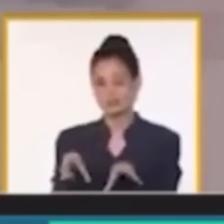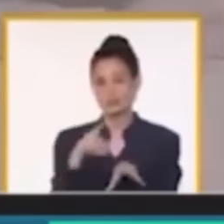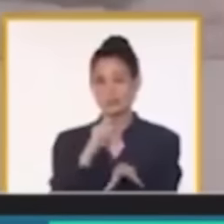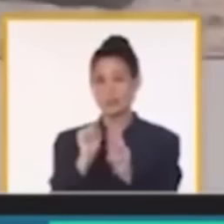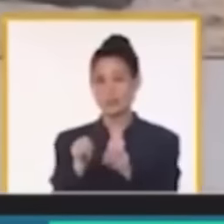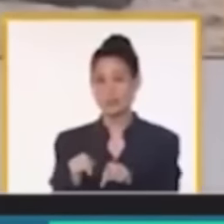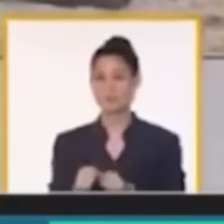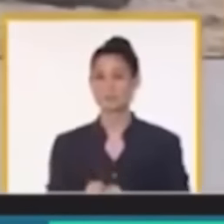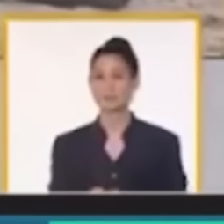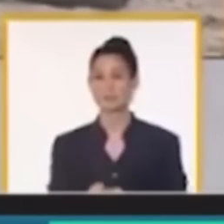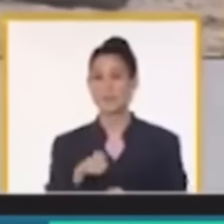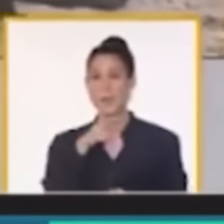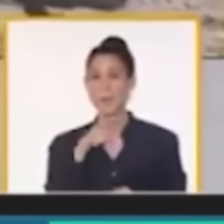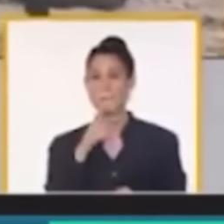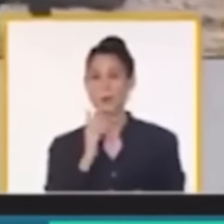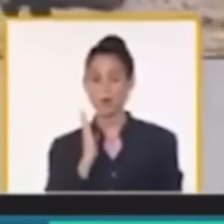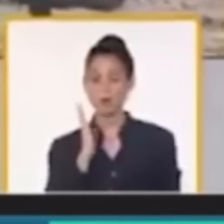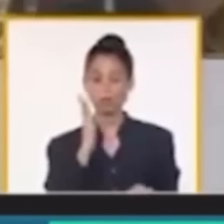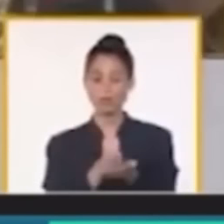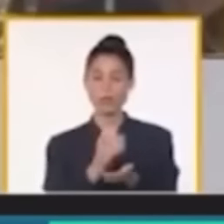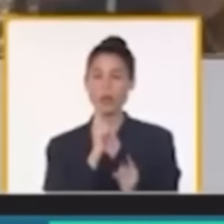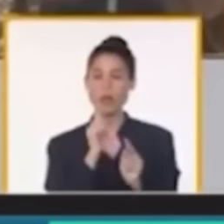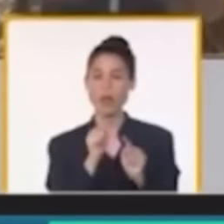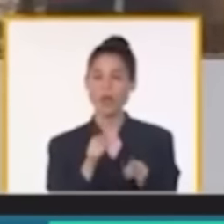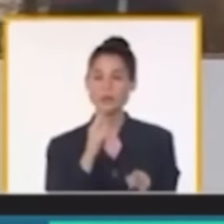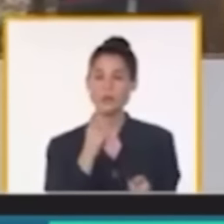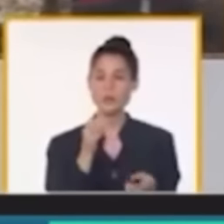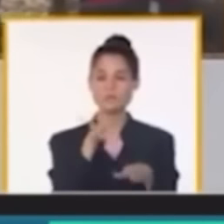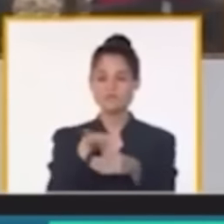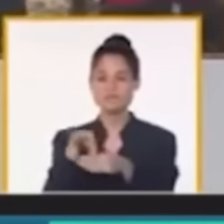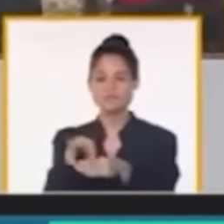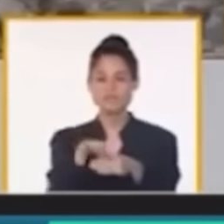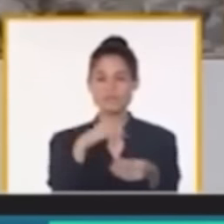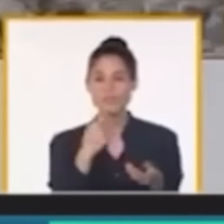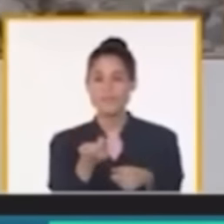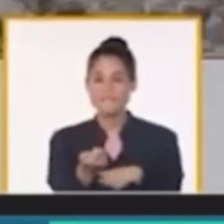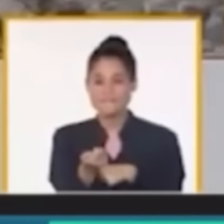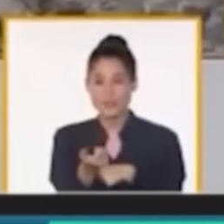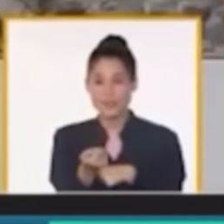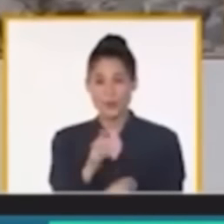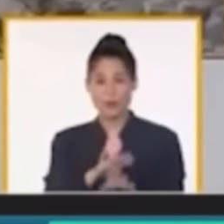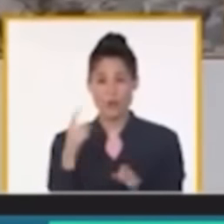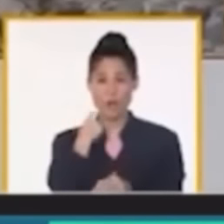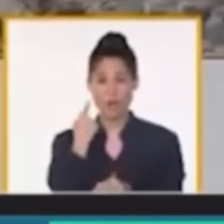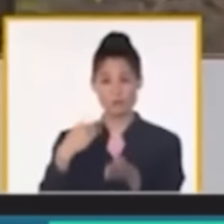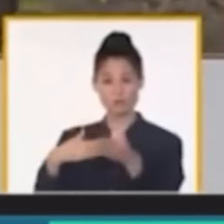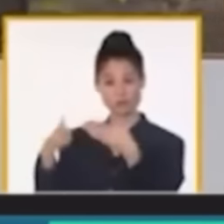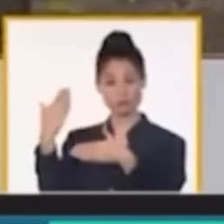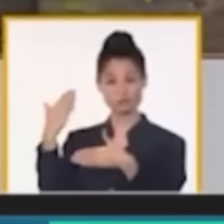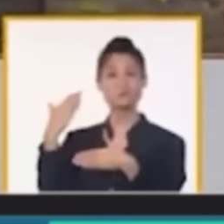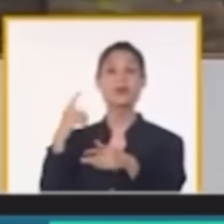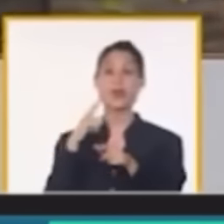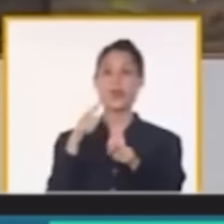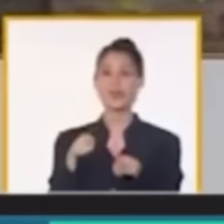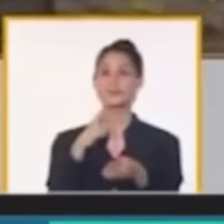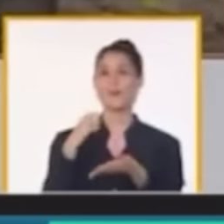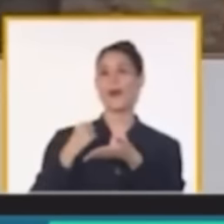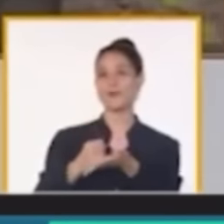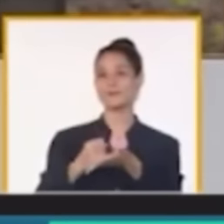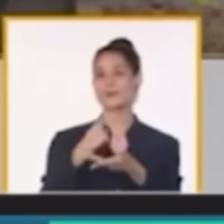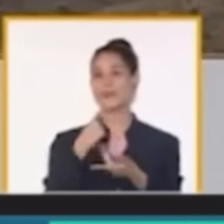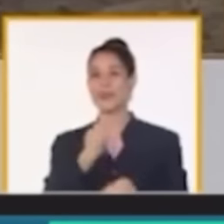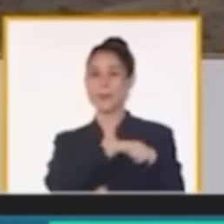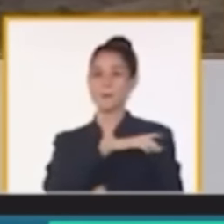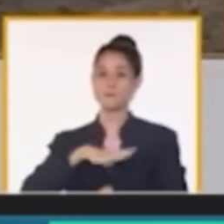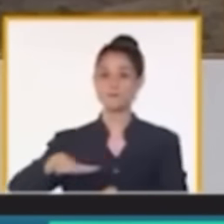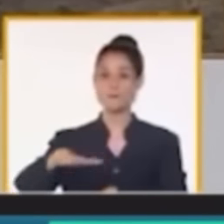llega Nosotros llegamos a producir a entregar el balance más de 50,000 toneladas de frijol en en años atrás que eso estabilizado estabilizó importante los más de 300,000